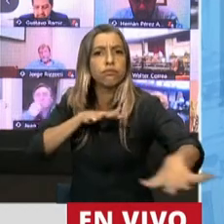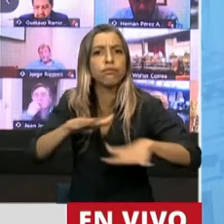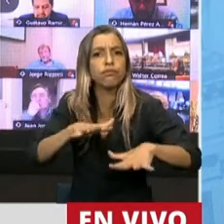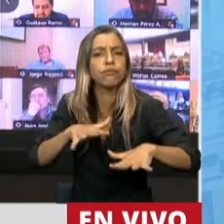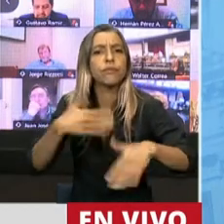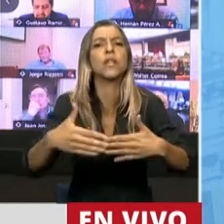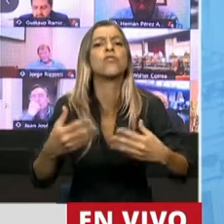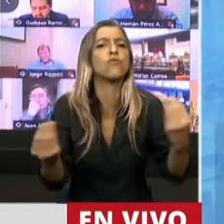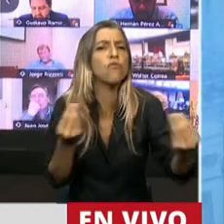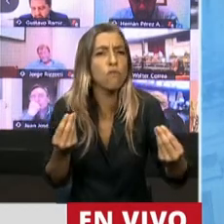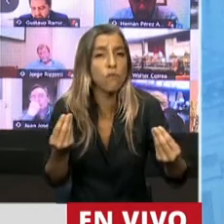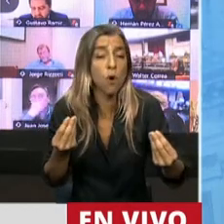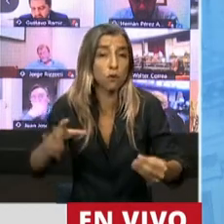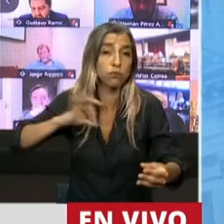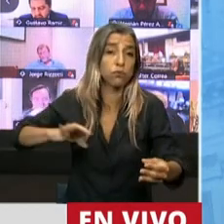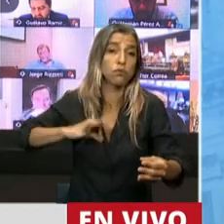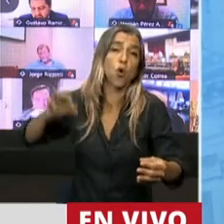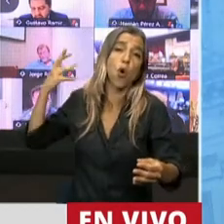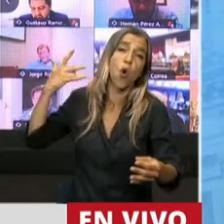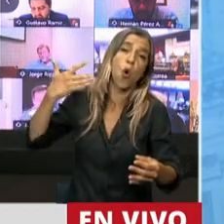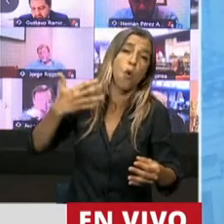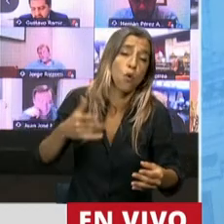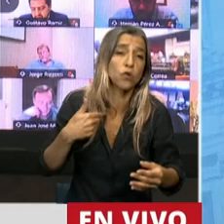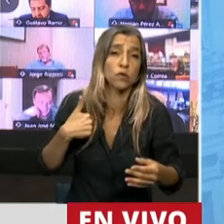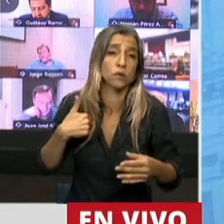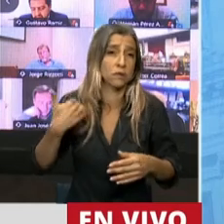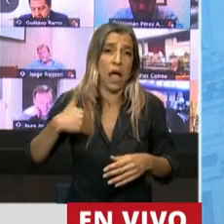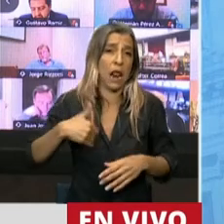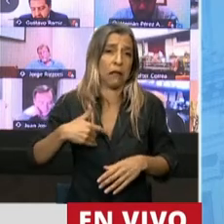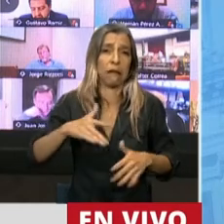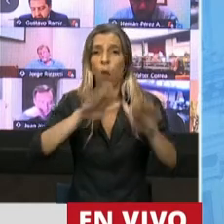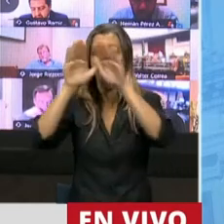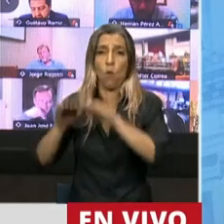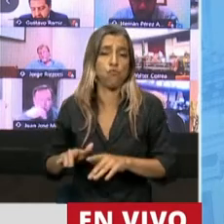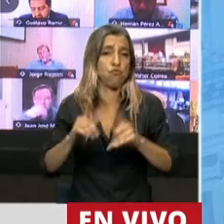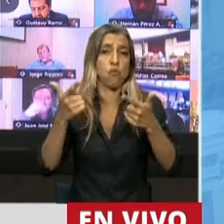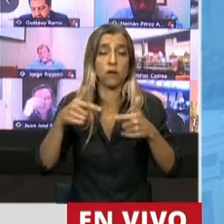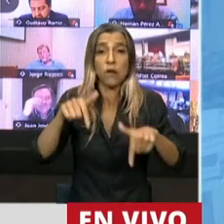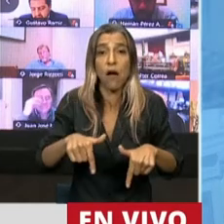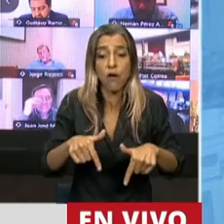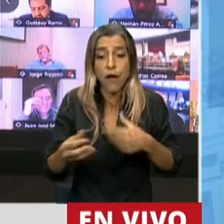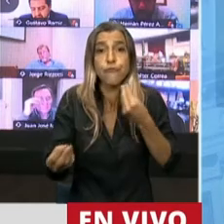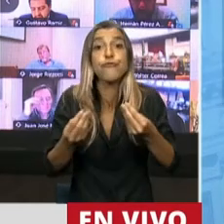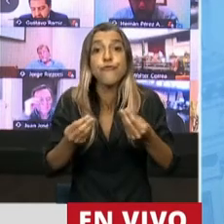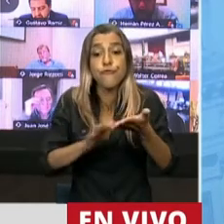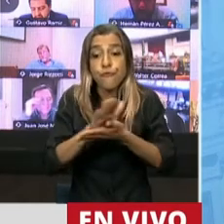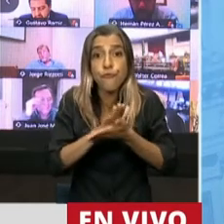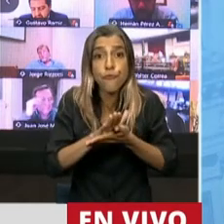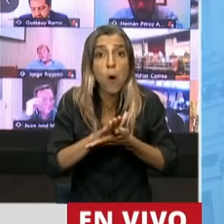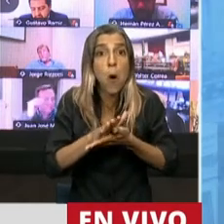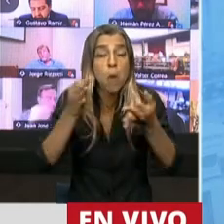hiriendo desde hace décadas al federalismo argentino, hasta transformarlo en una